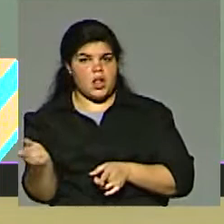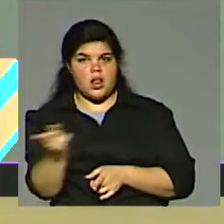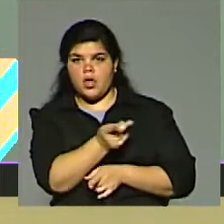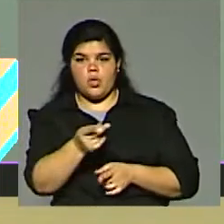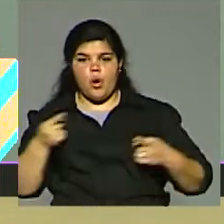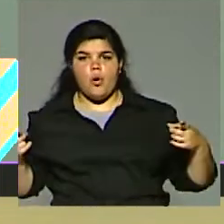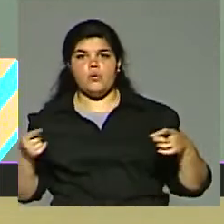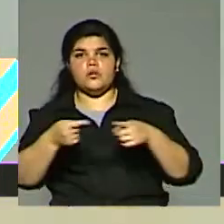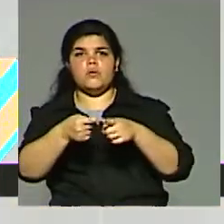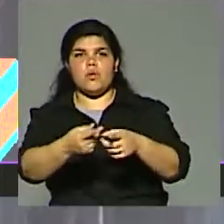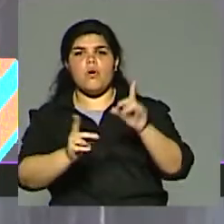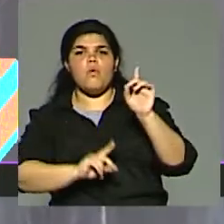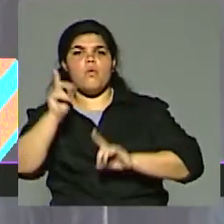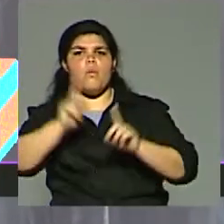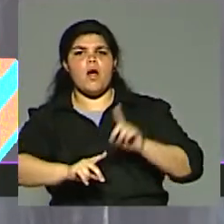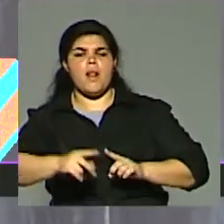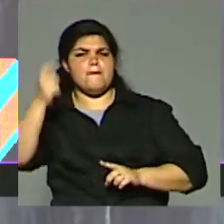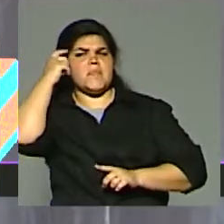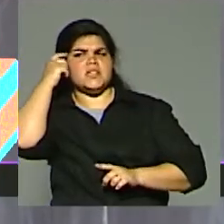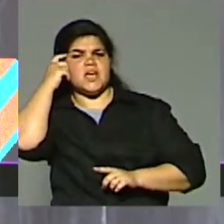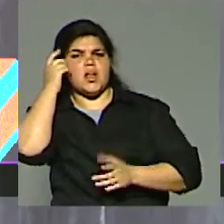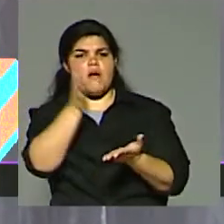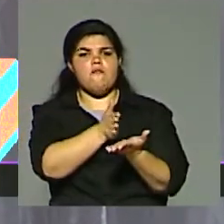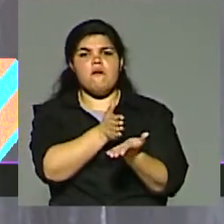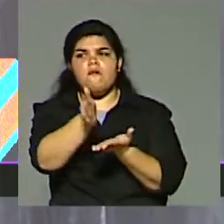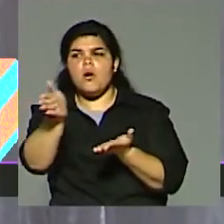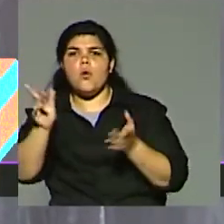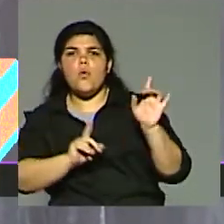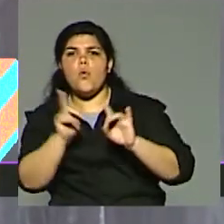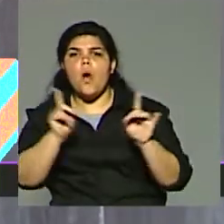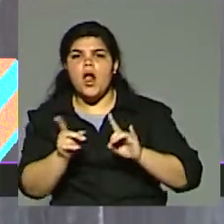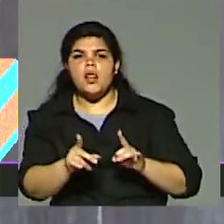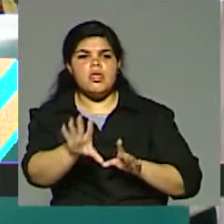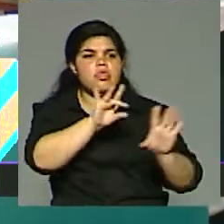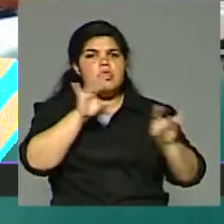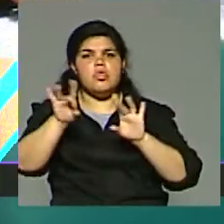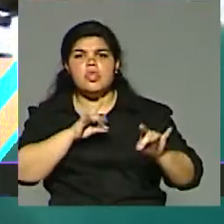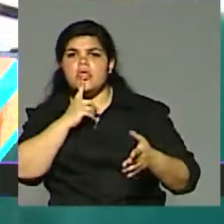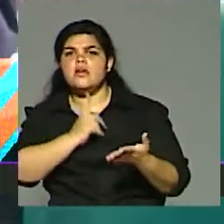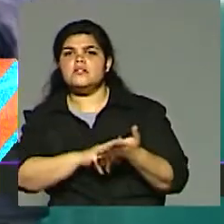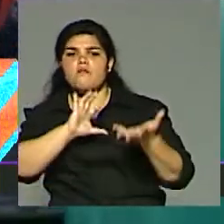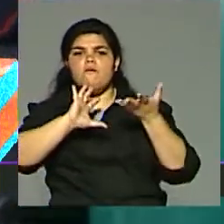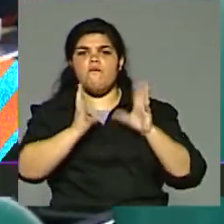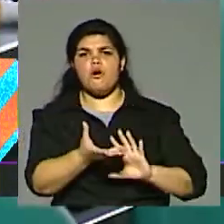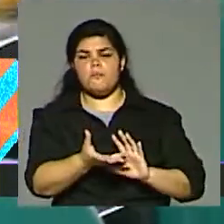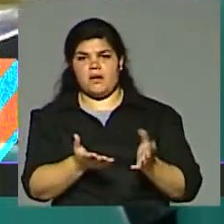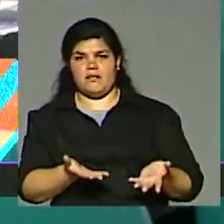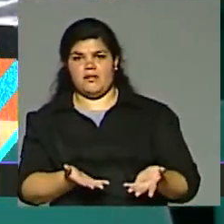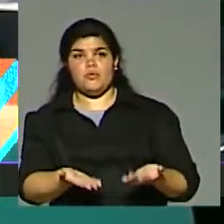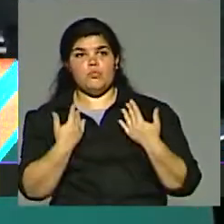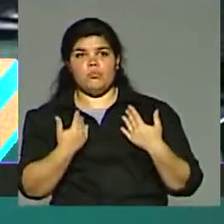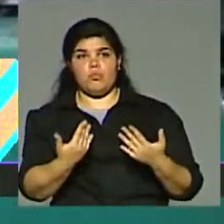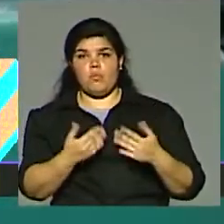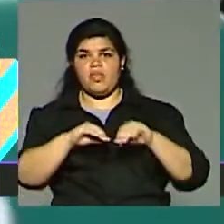repensar el conjunto de variables que inciden a la hora de tener un resultado, de revertir, no digamos de tener un